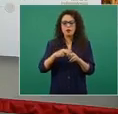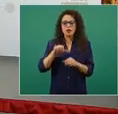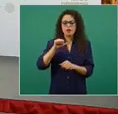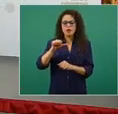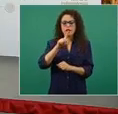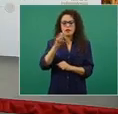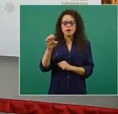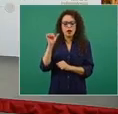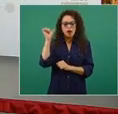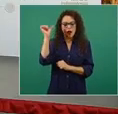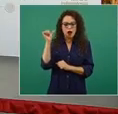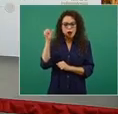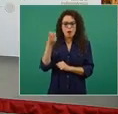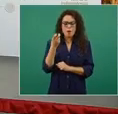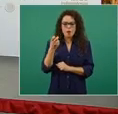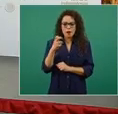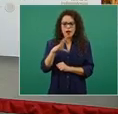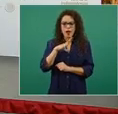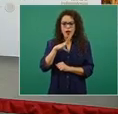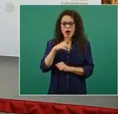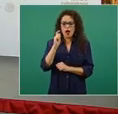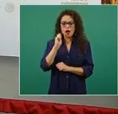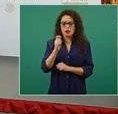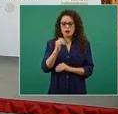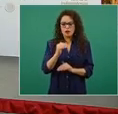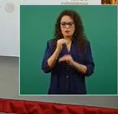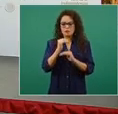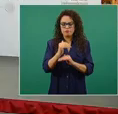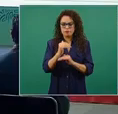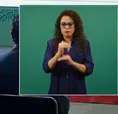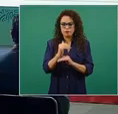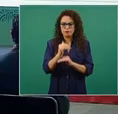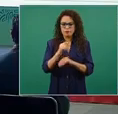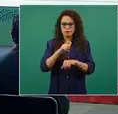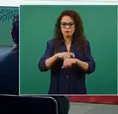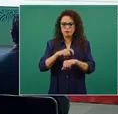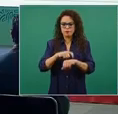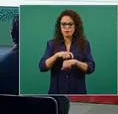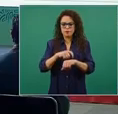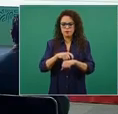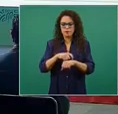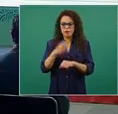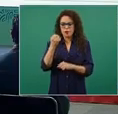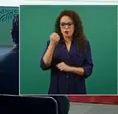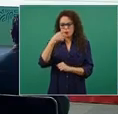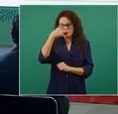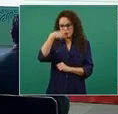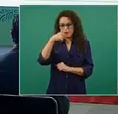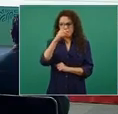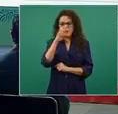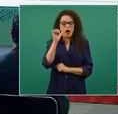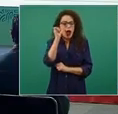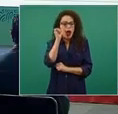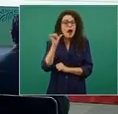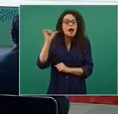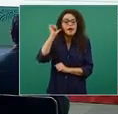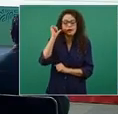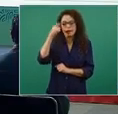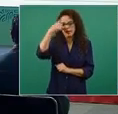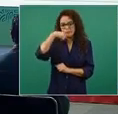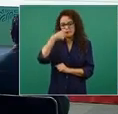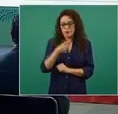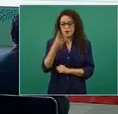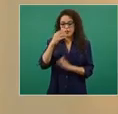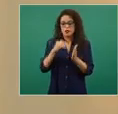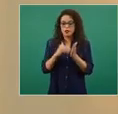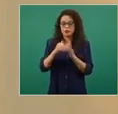que en estas tenemos un corte a las 21 horas. Este es el corte que tenemos a las 21 horas del día de ayer, donde ya tenemos